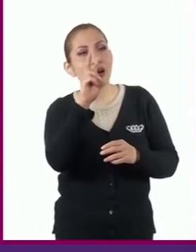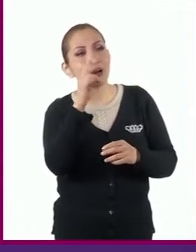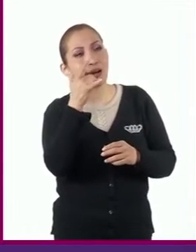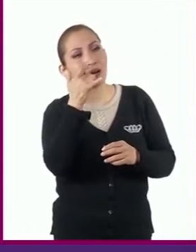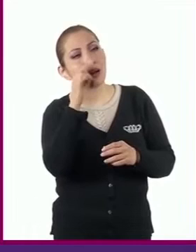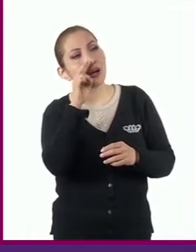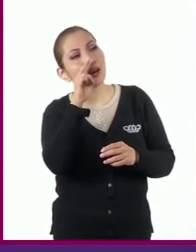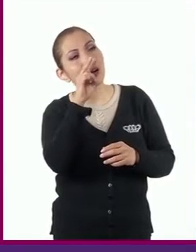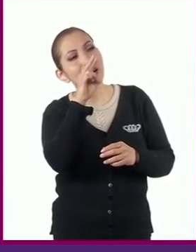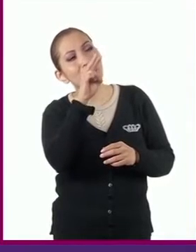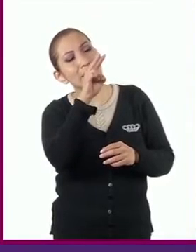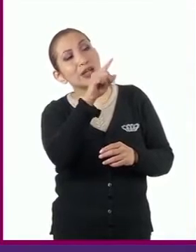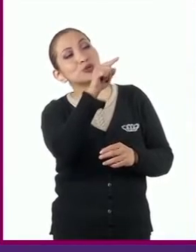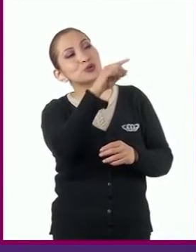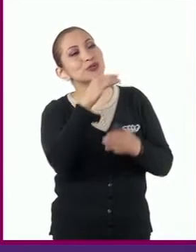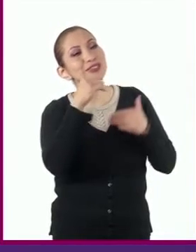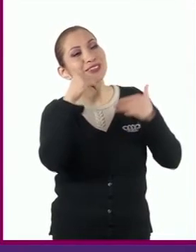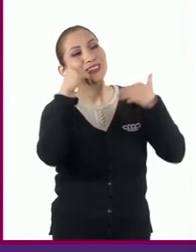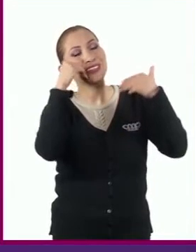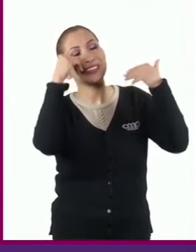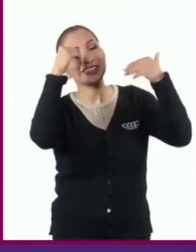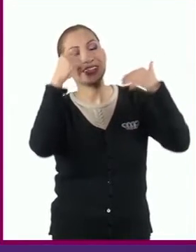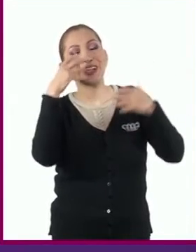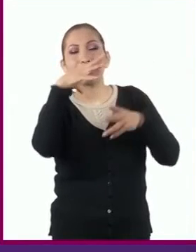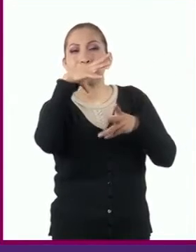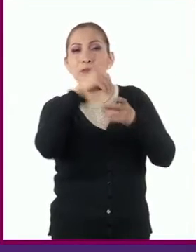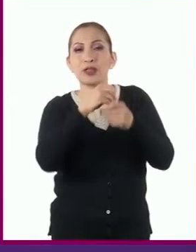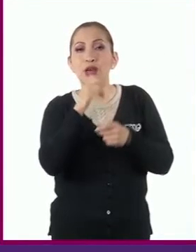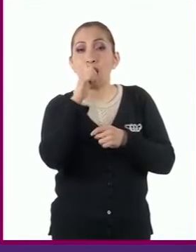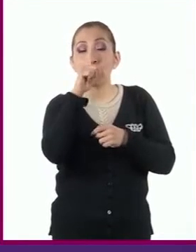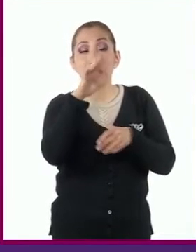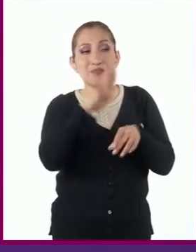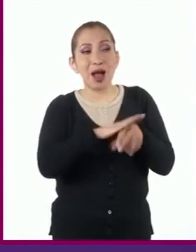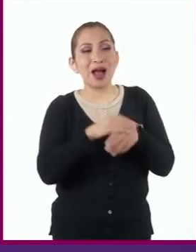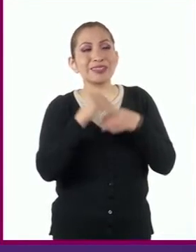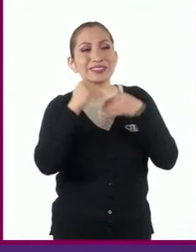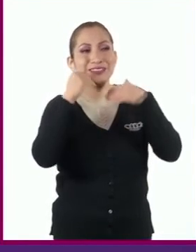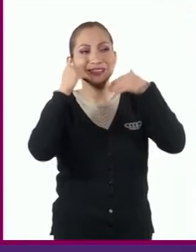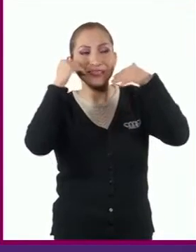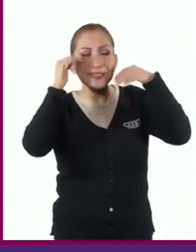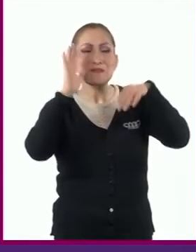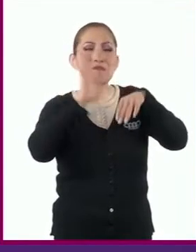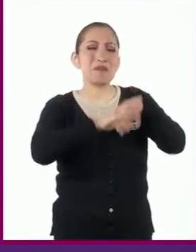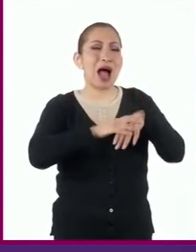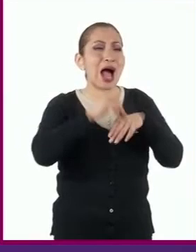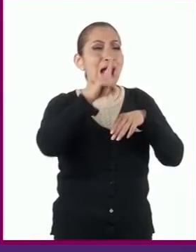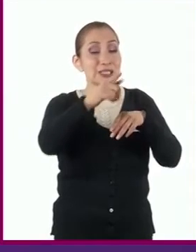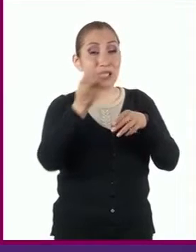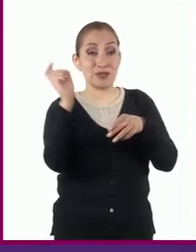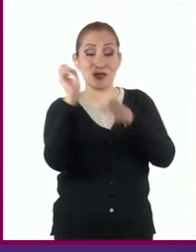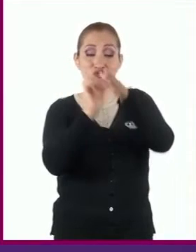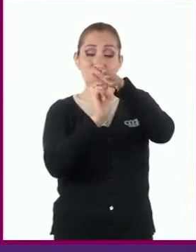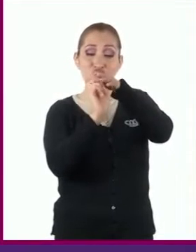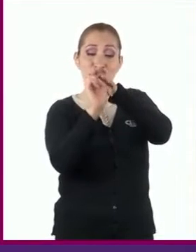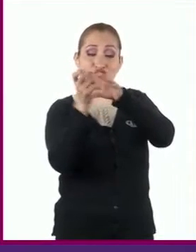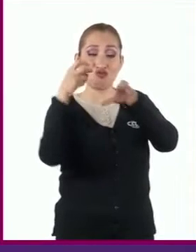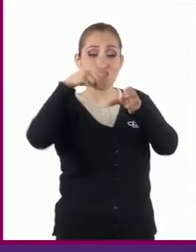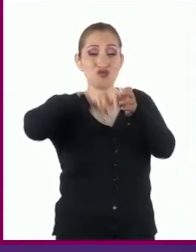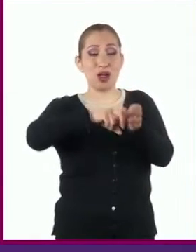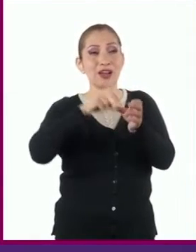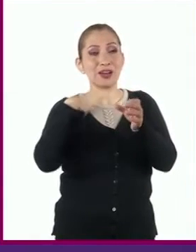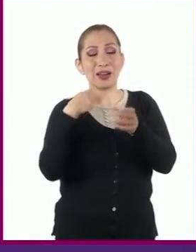un momento y sonriendo con el alma entera. Y aún más te sonreí y en el tranvía a un